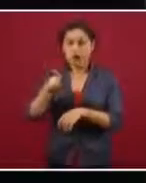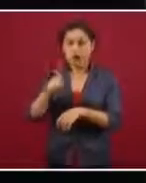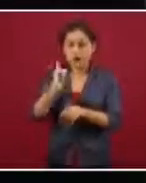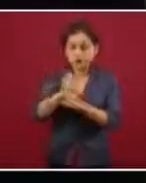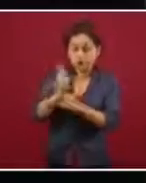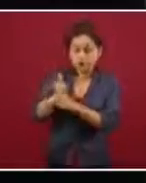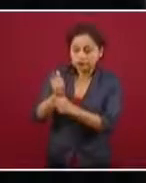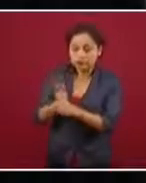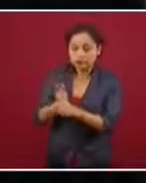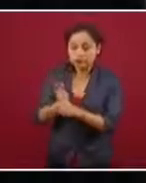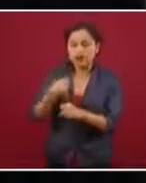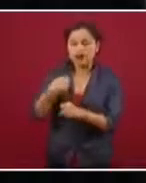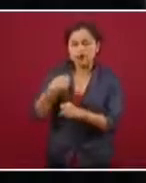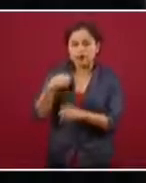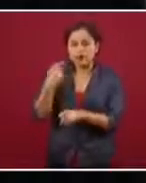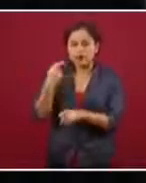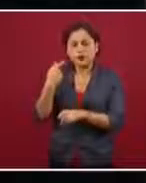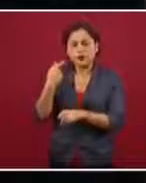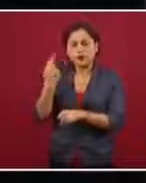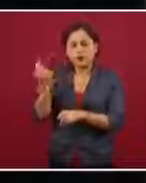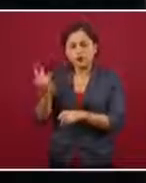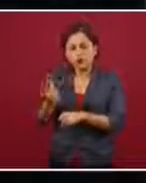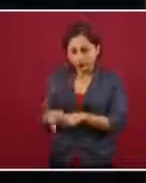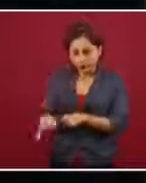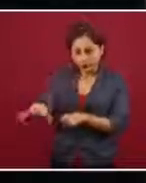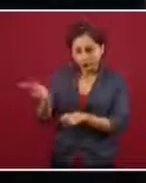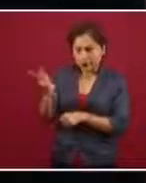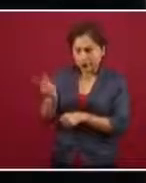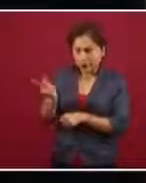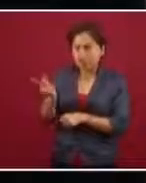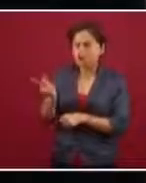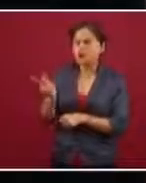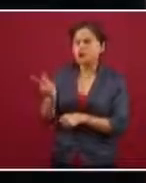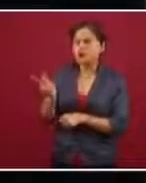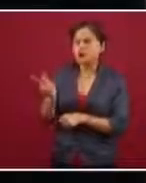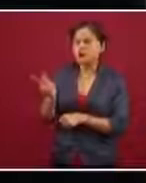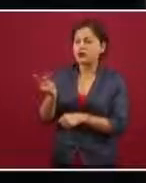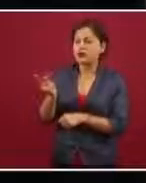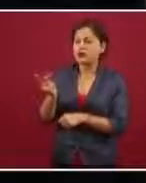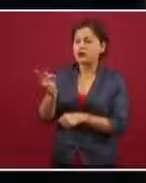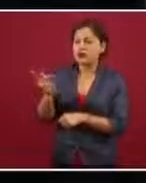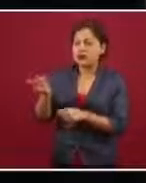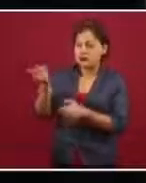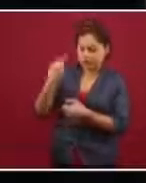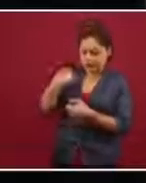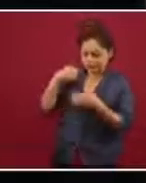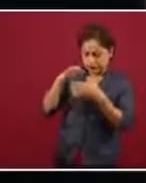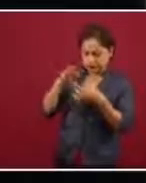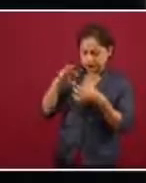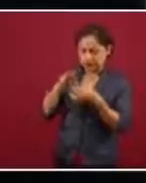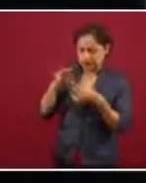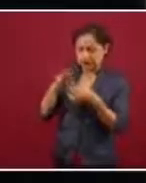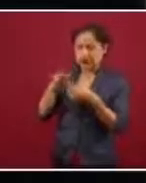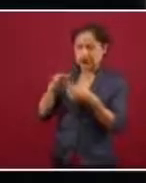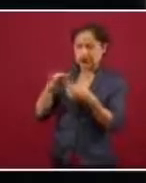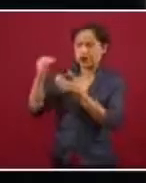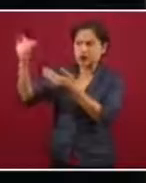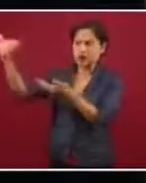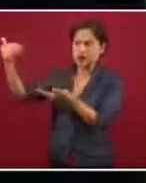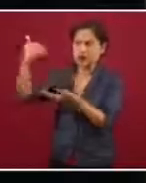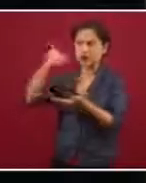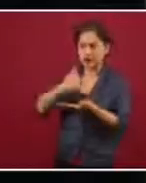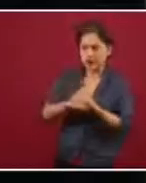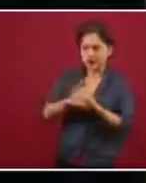hablando, no? Si nos pudiera explicar, ¿no? Que no sean casos de importación, sino que ya sean por contagio en el